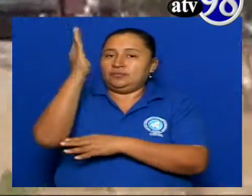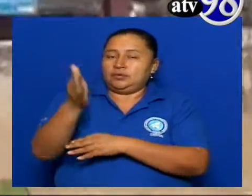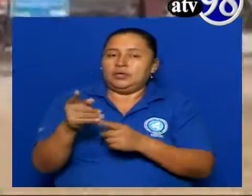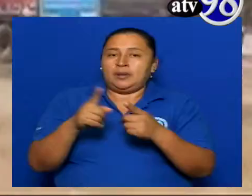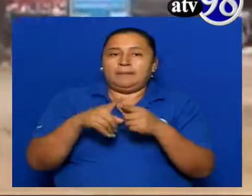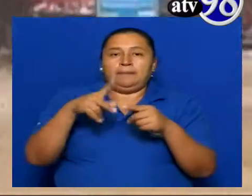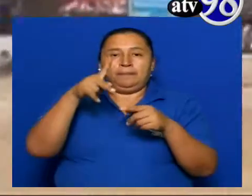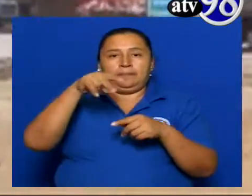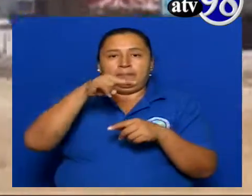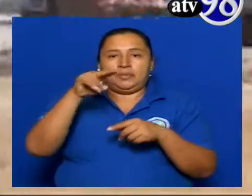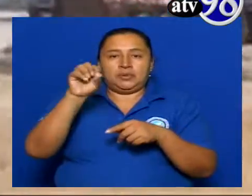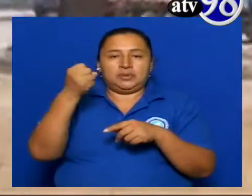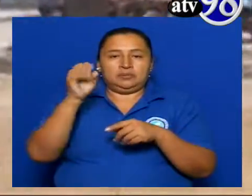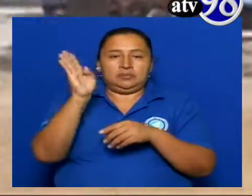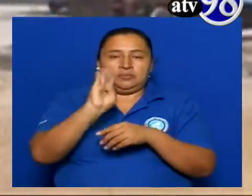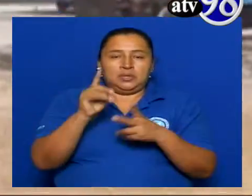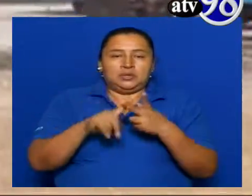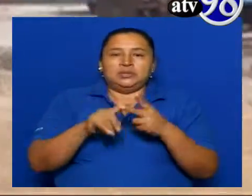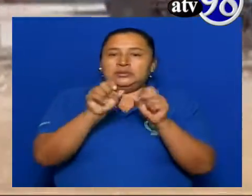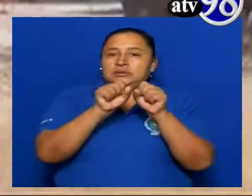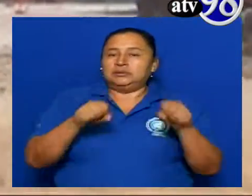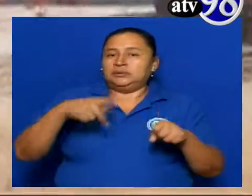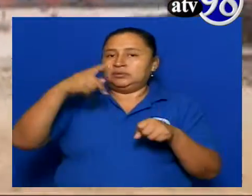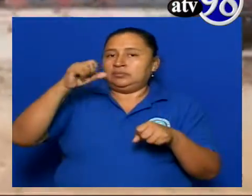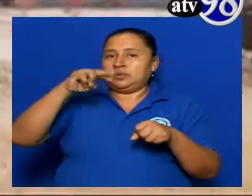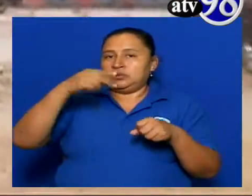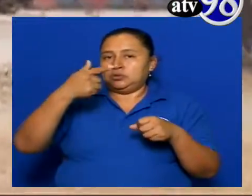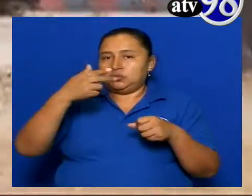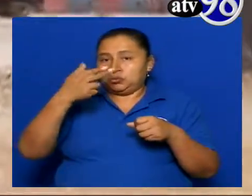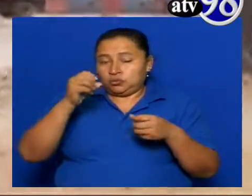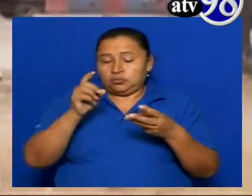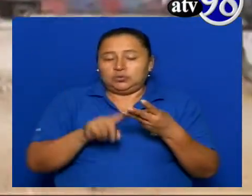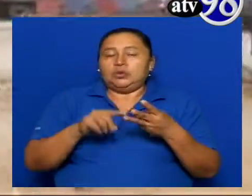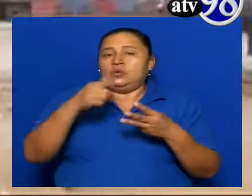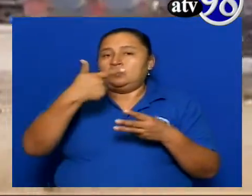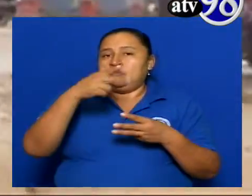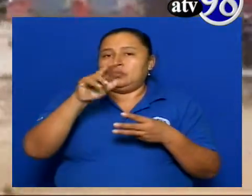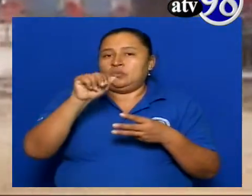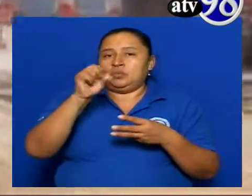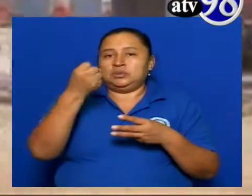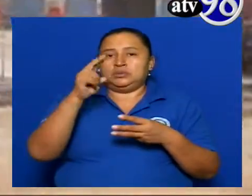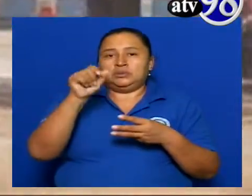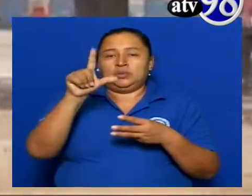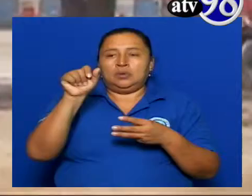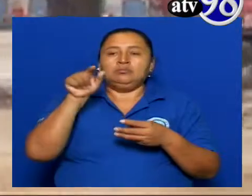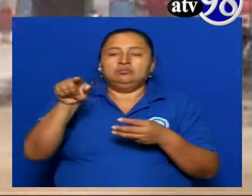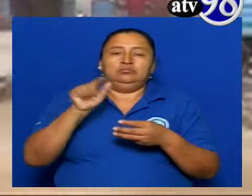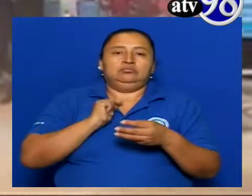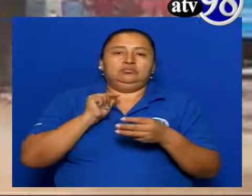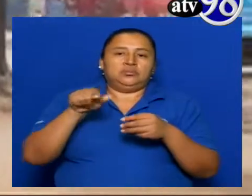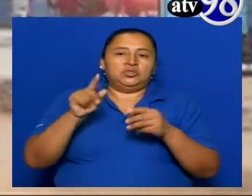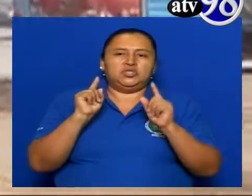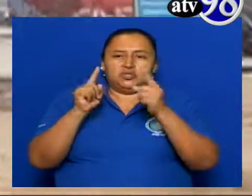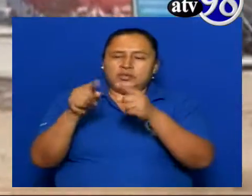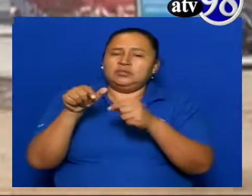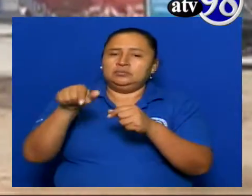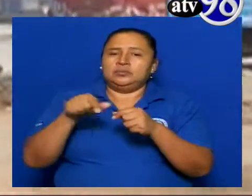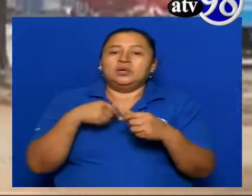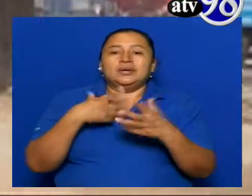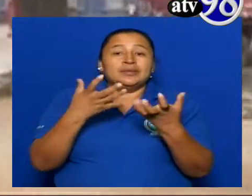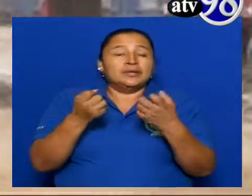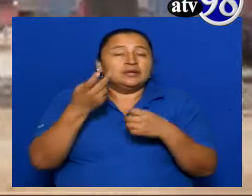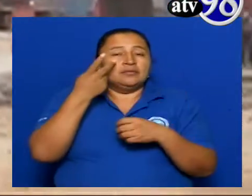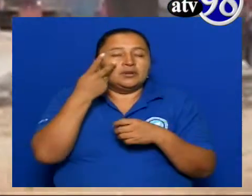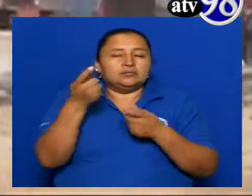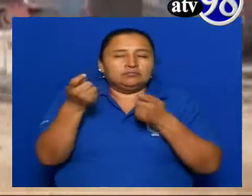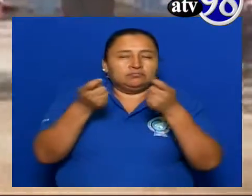San Pancho y El Guasaule, buscando garantizar la coordinación eficiente y eficaz de los controles por parte